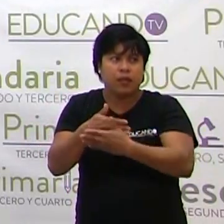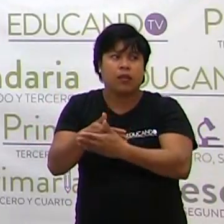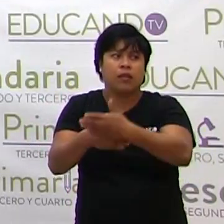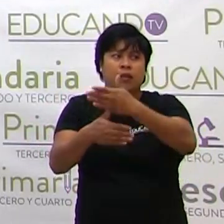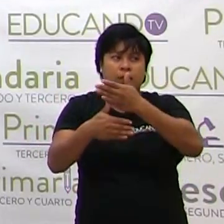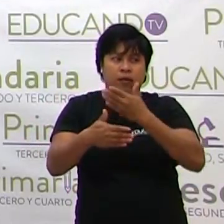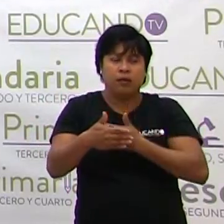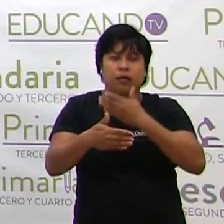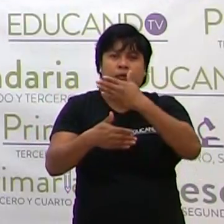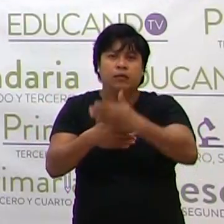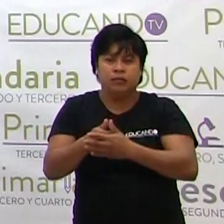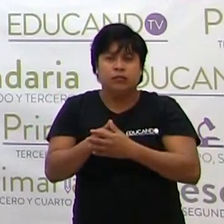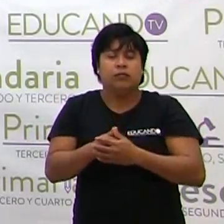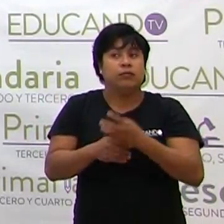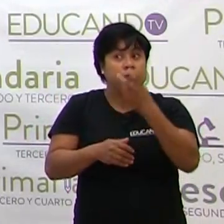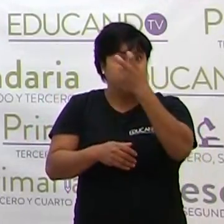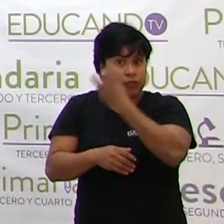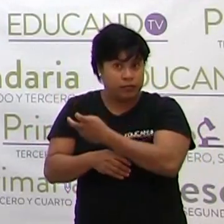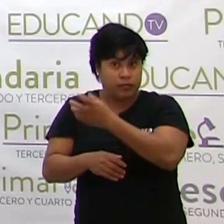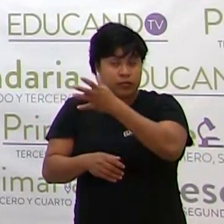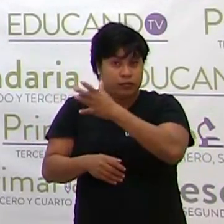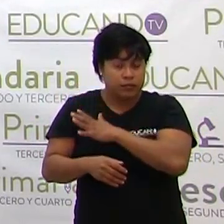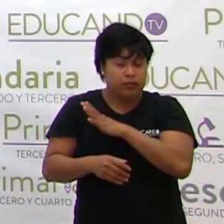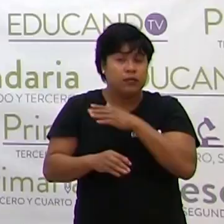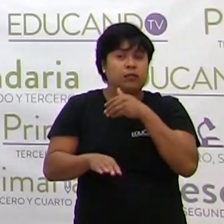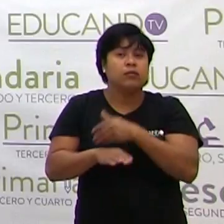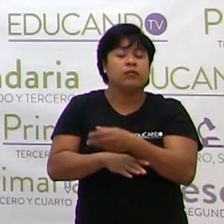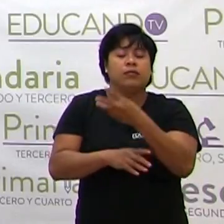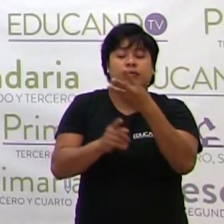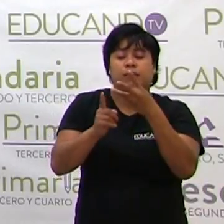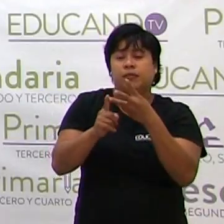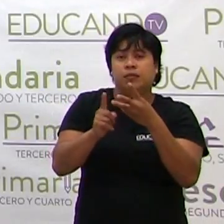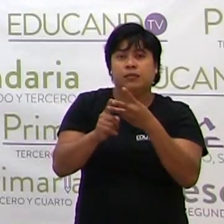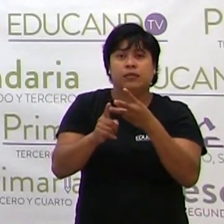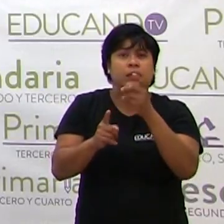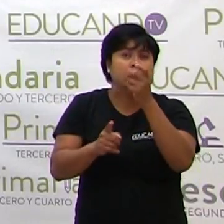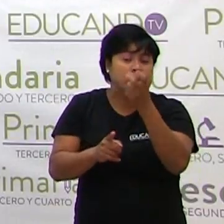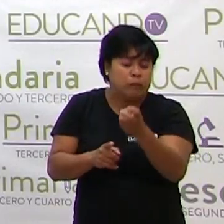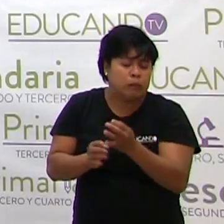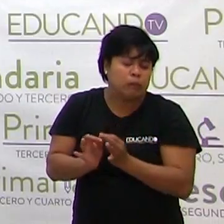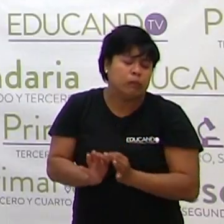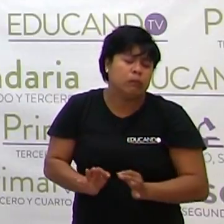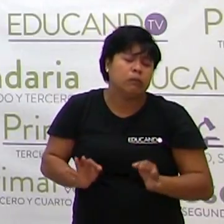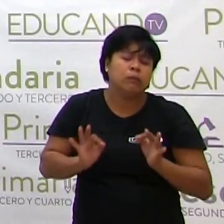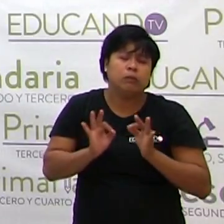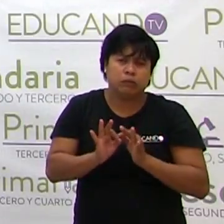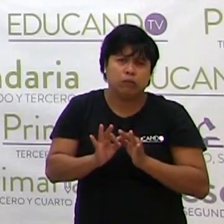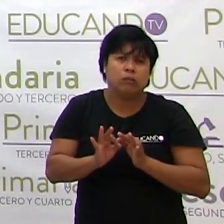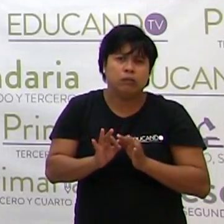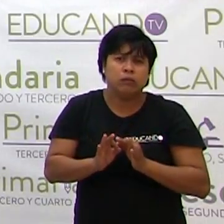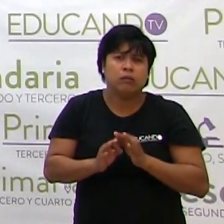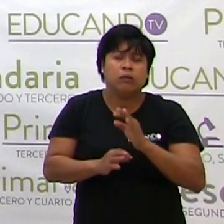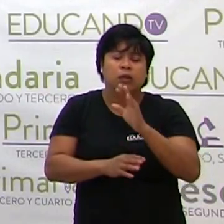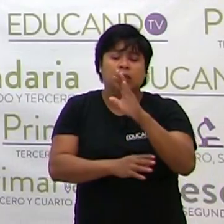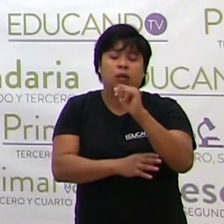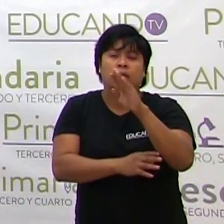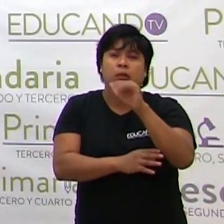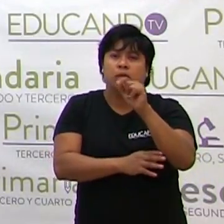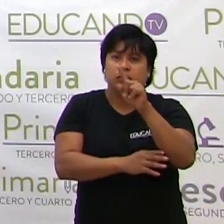detrás. Y en esta parte, la número 3, que es importante también, es la cabeza.